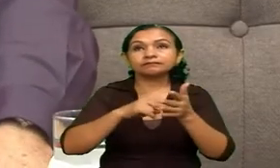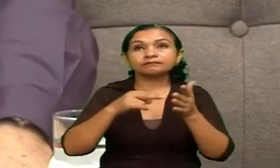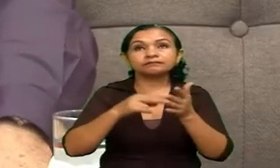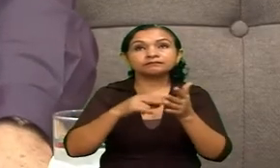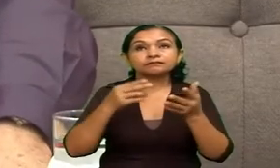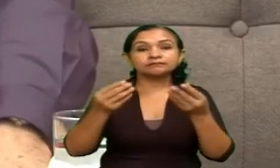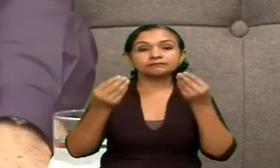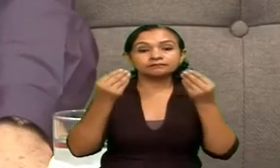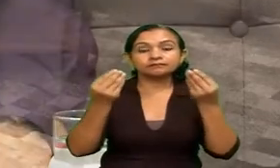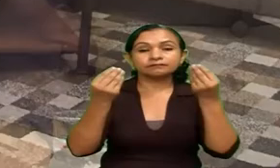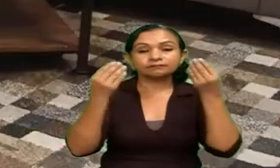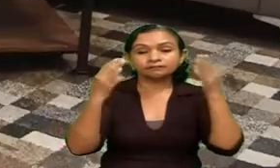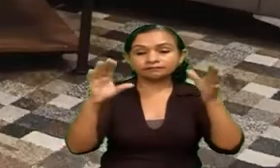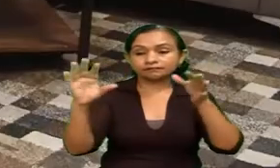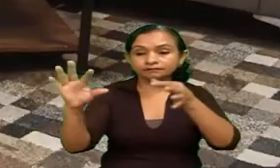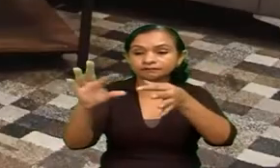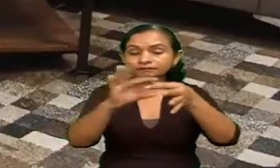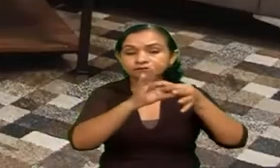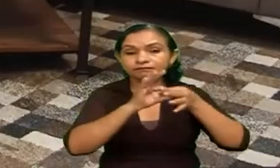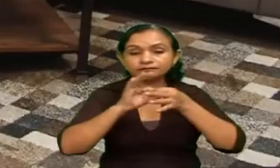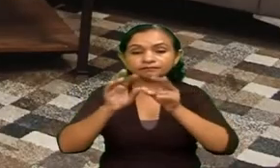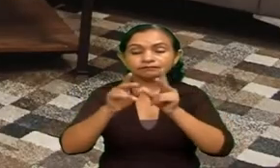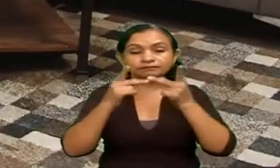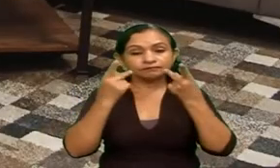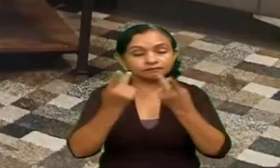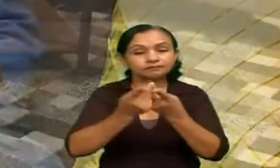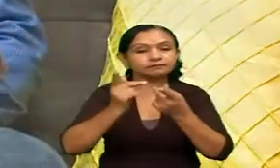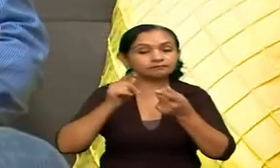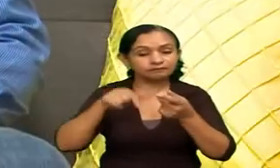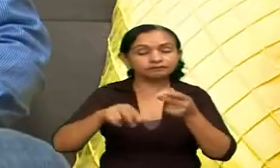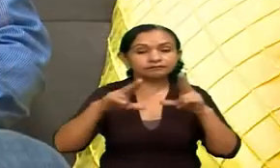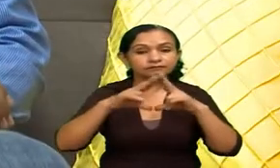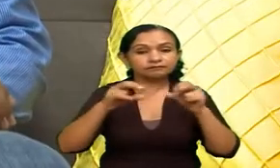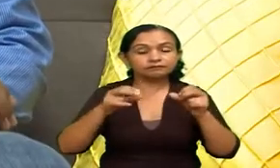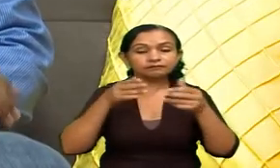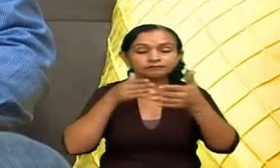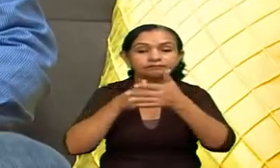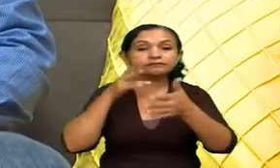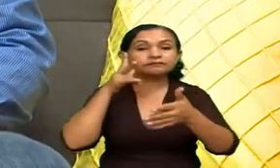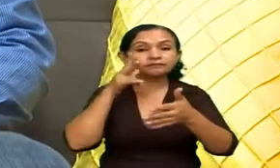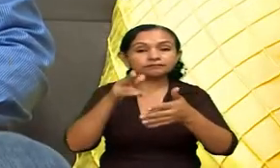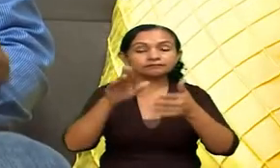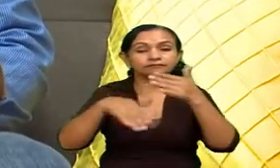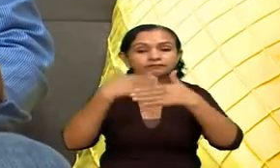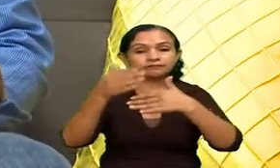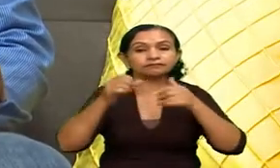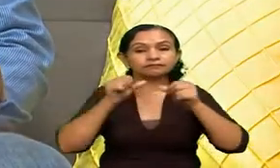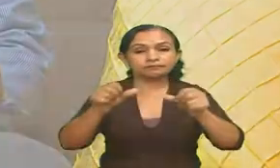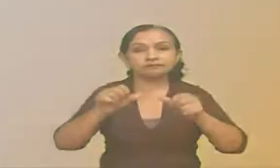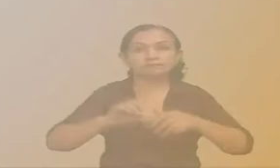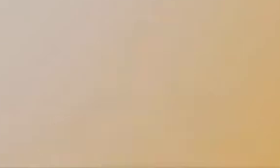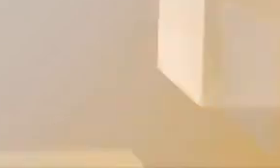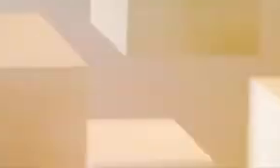de muchas cosas que transforman la realidad de nuestro pueblo. Okay. Hacemos una breve pausa pero ya volvemos.